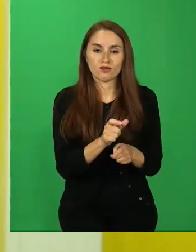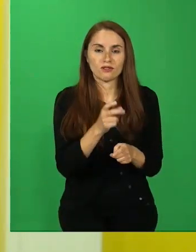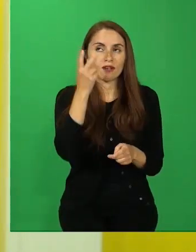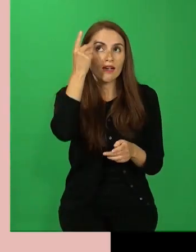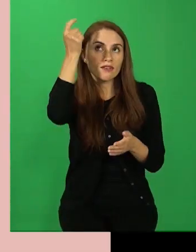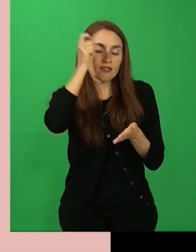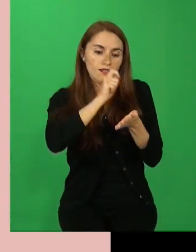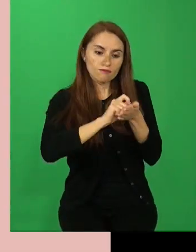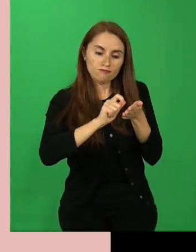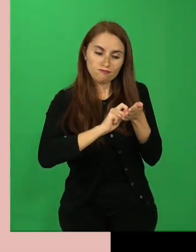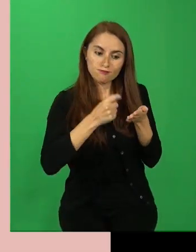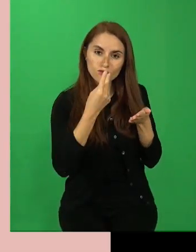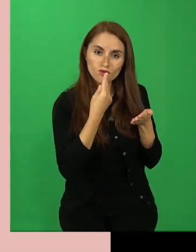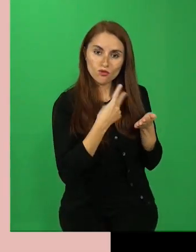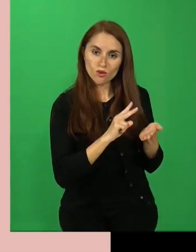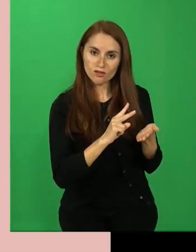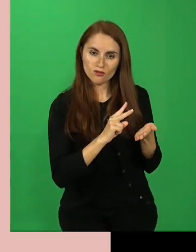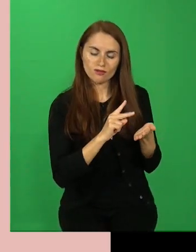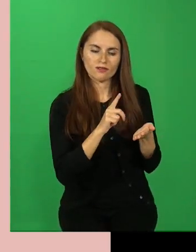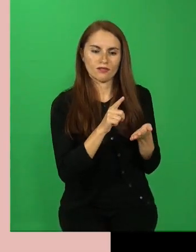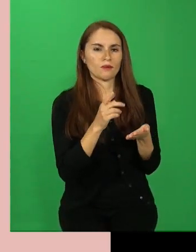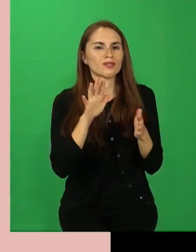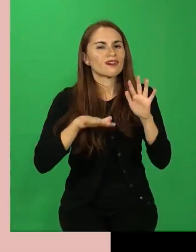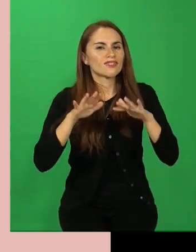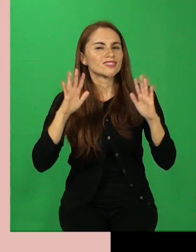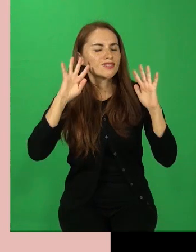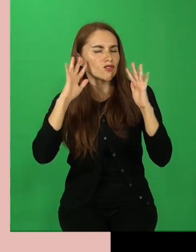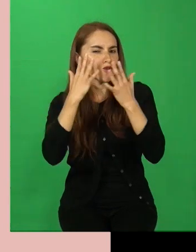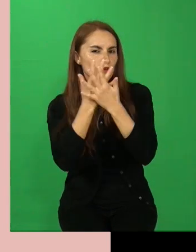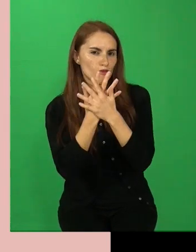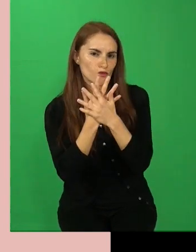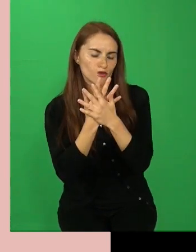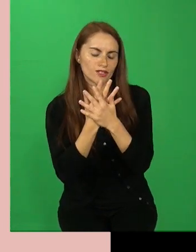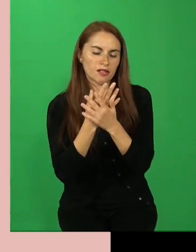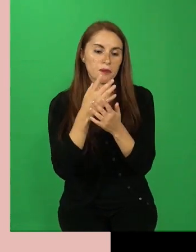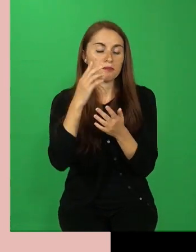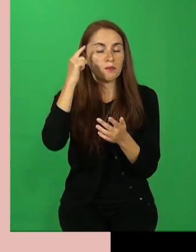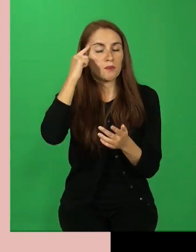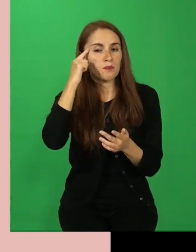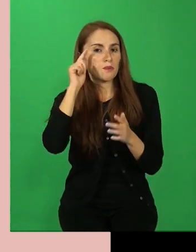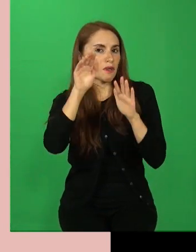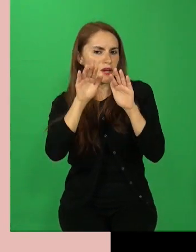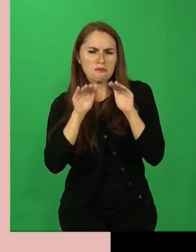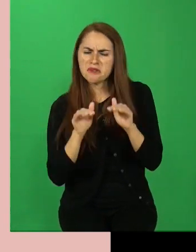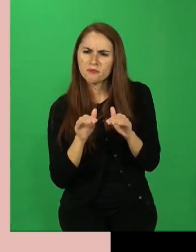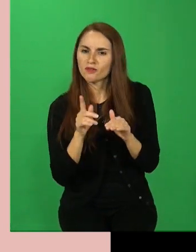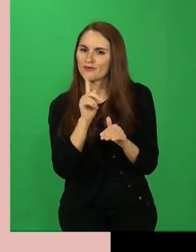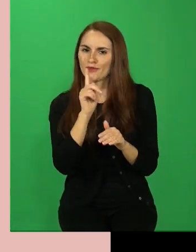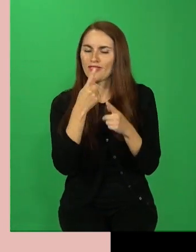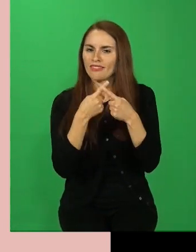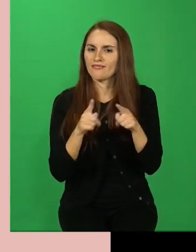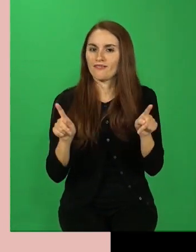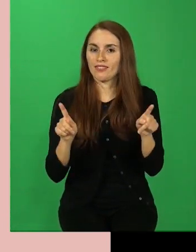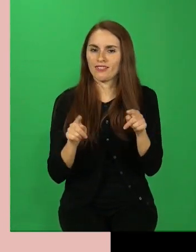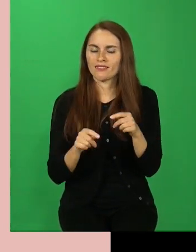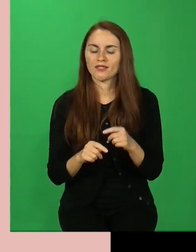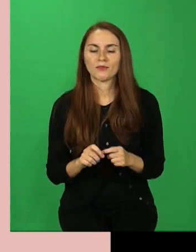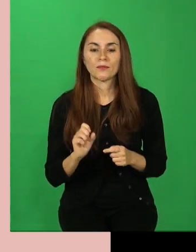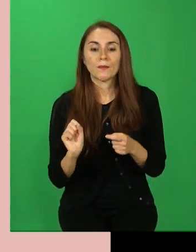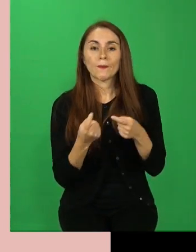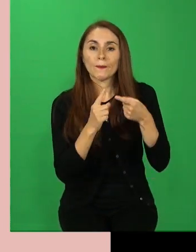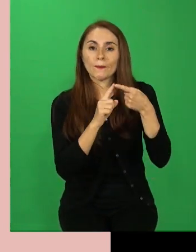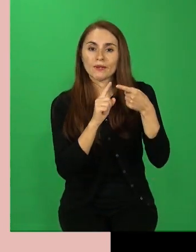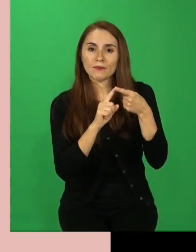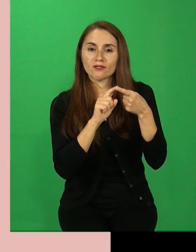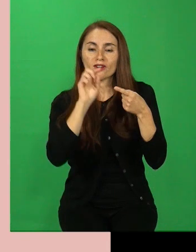narrador, porque se suele caer en el error de pensar que se habla de la misma persona, y no es así. Primero vamos